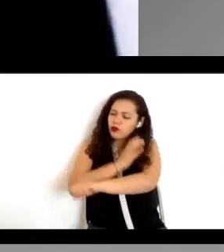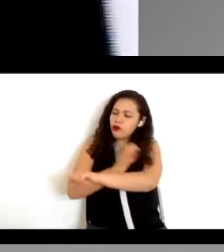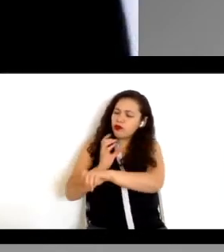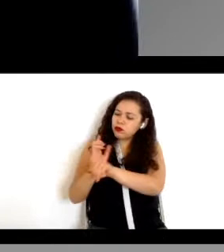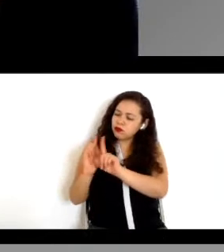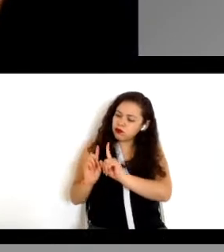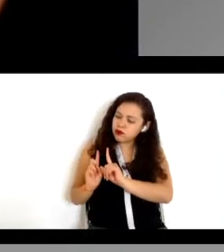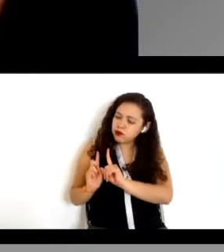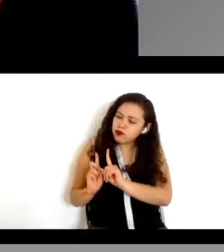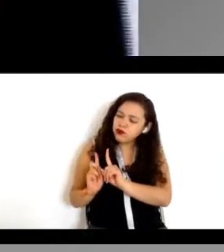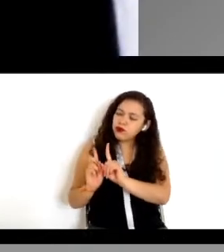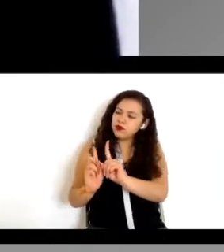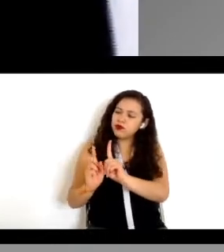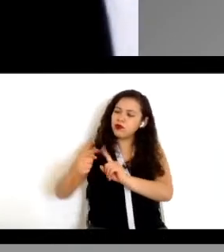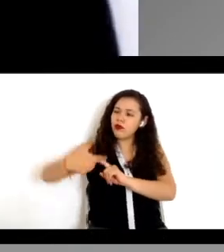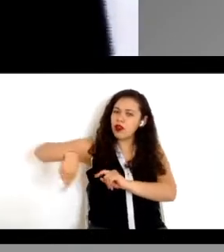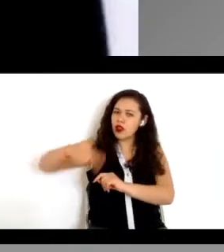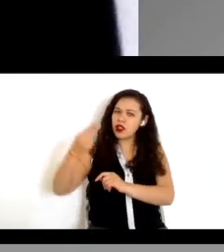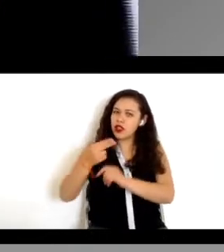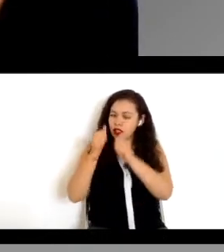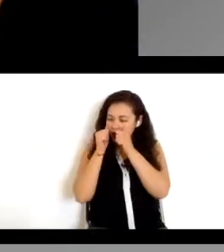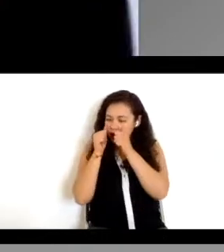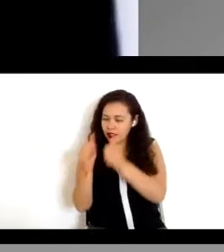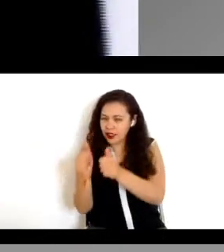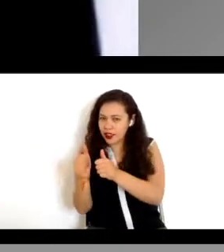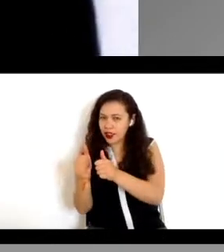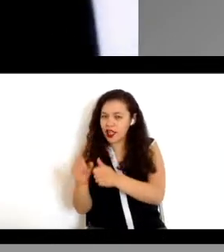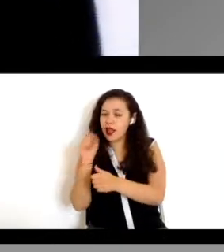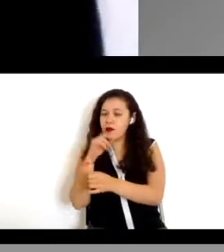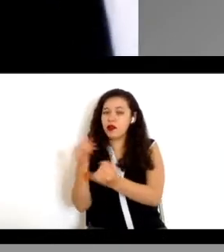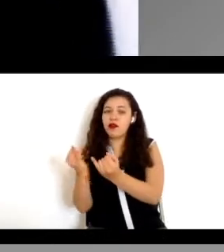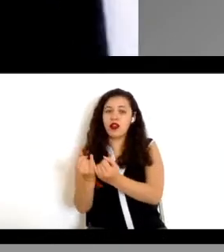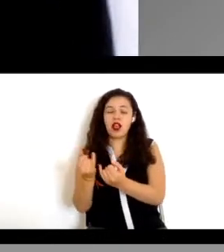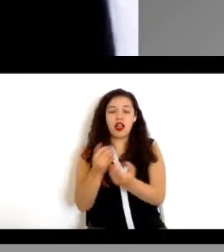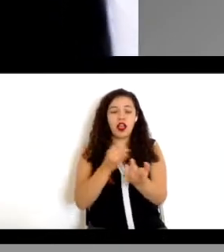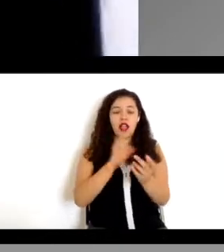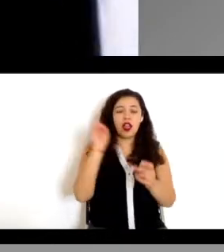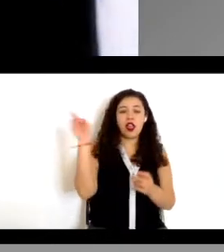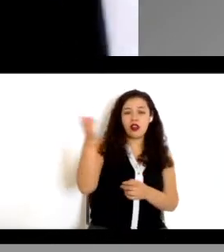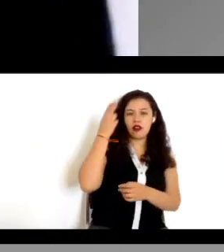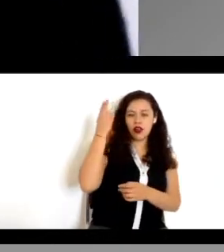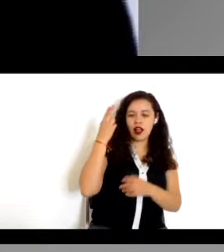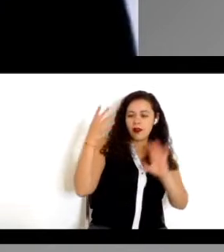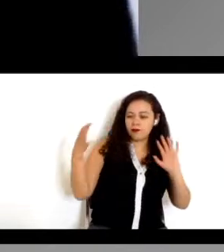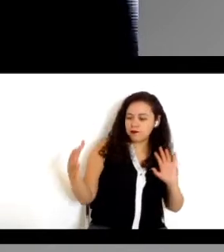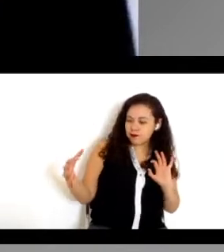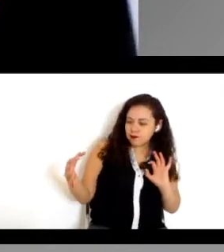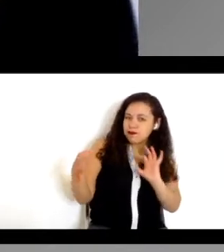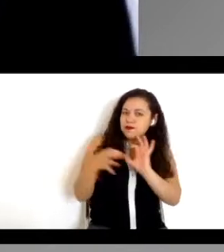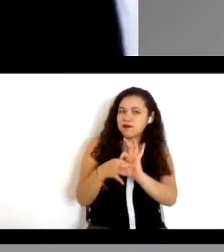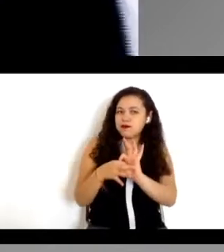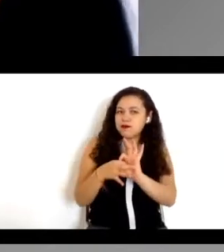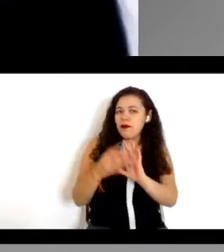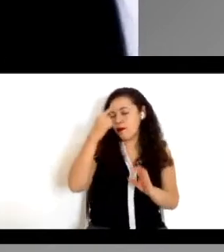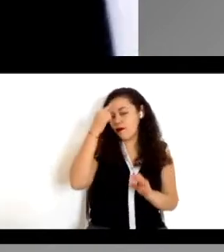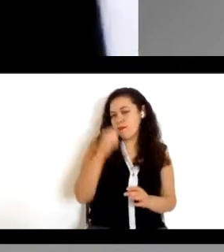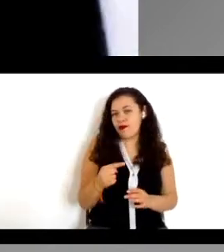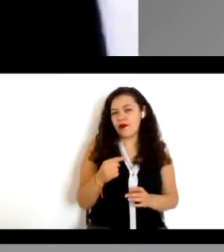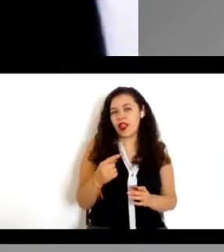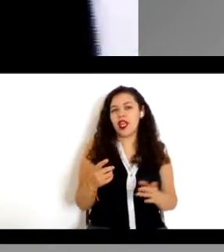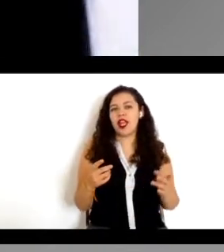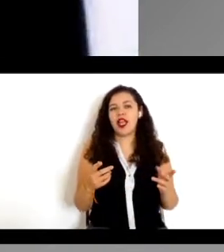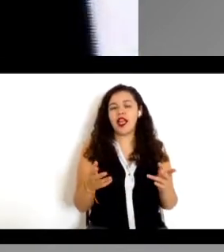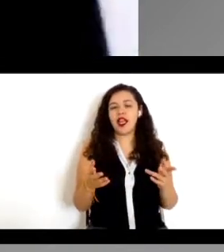la asistencia que ellos requieren y a su vez que las universidades decidan contribuir con nosotros para que podamos tener estudiantes de